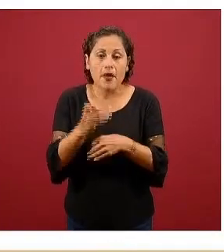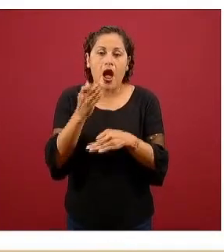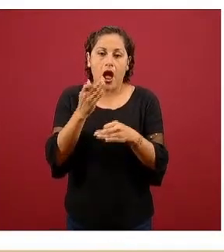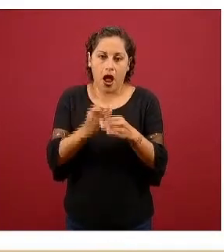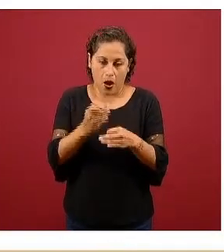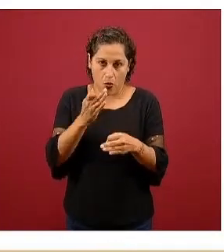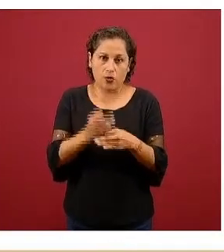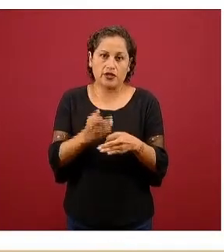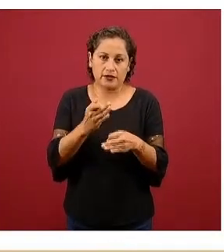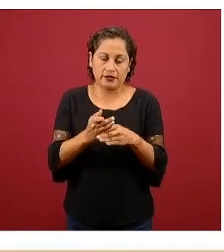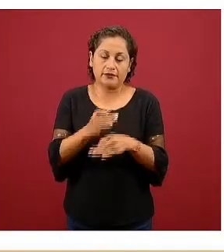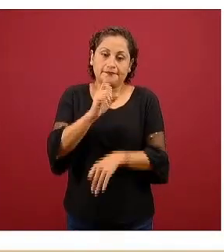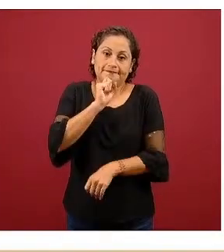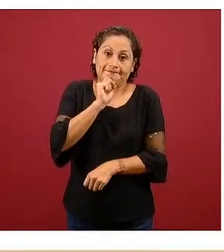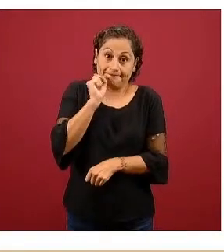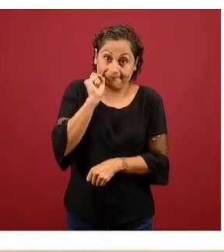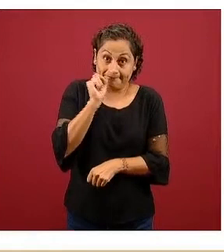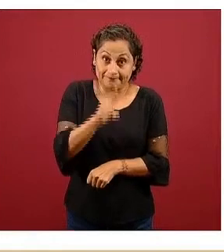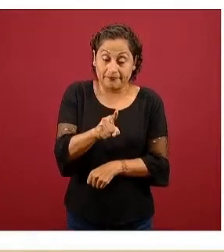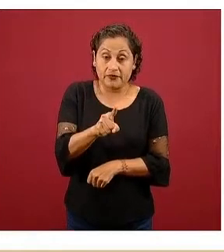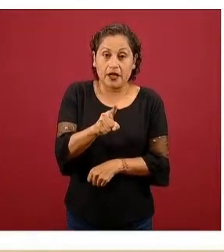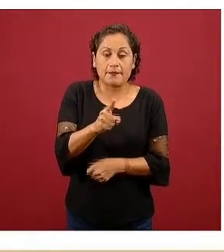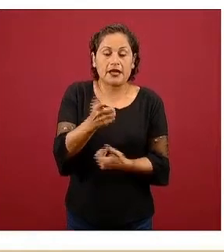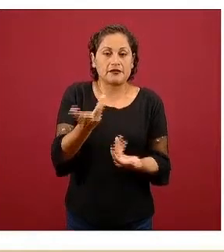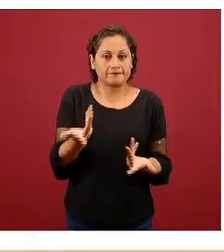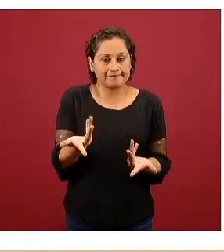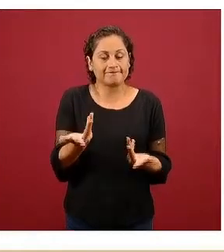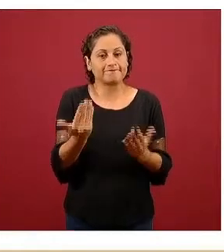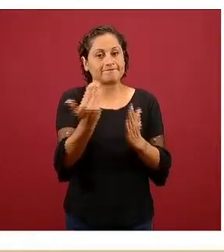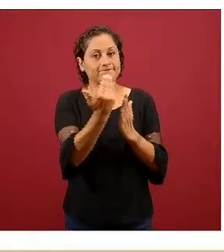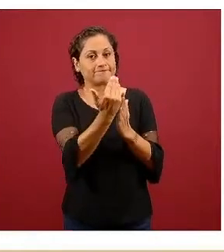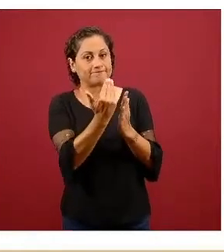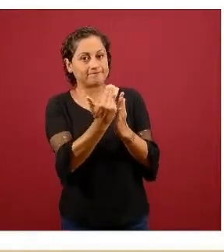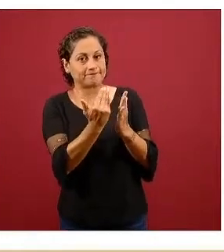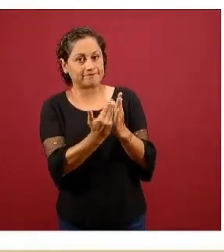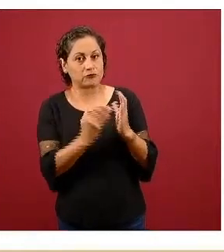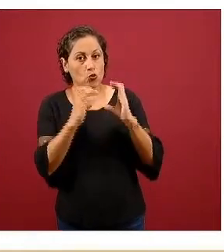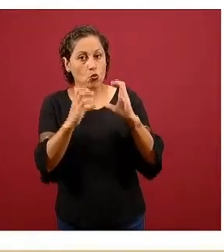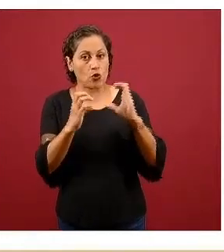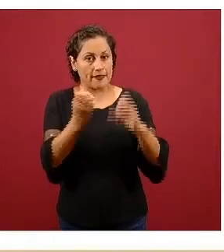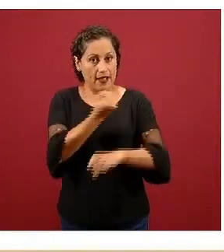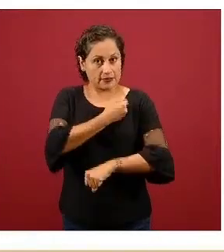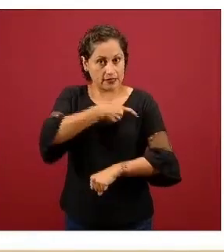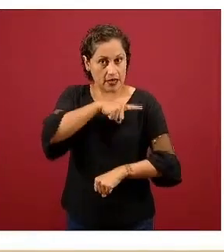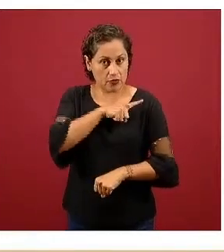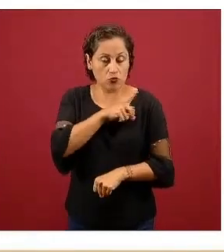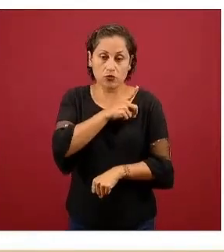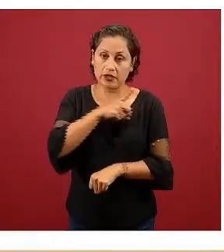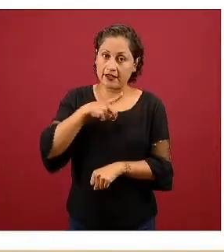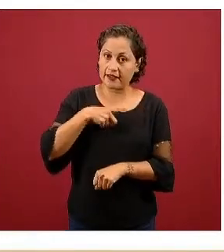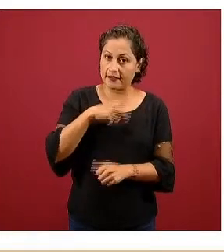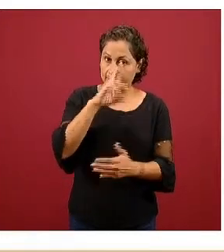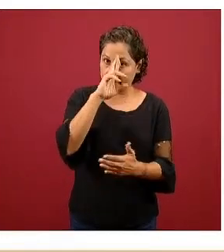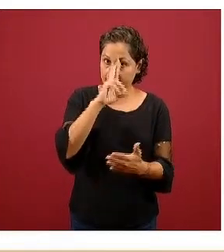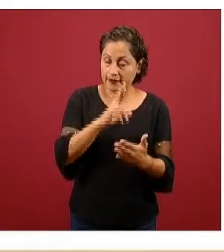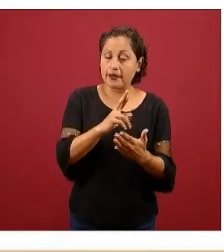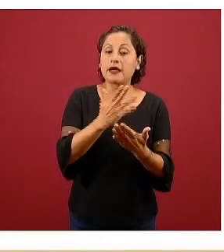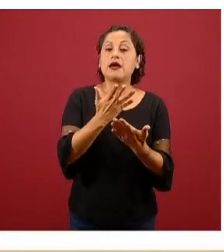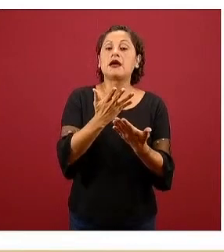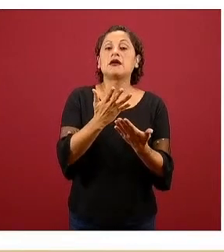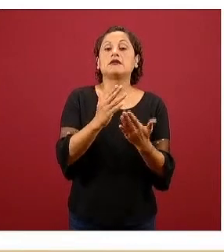las medidas sanitarias que se han tenido que realizar para evitar el contagio y la transmisión del